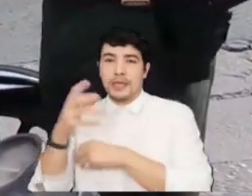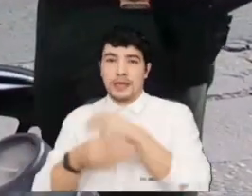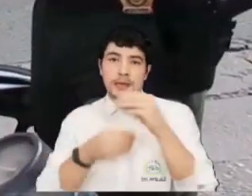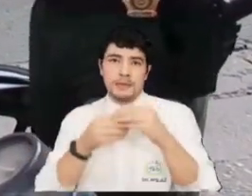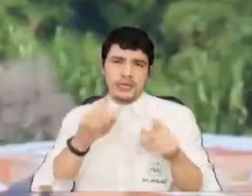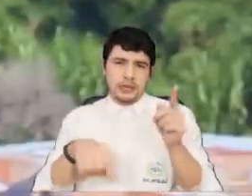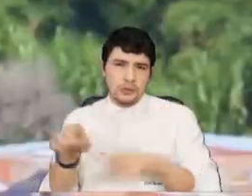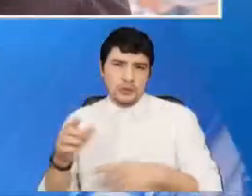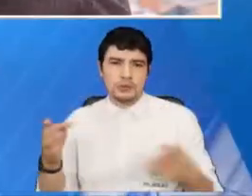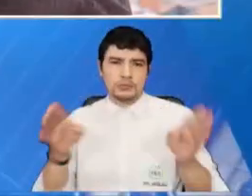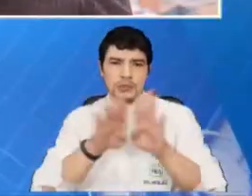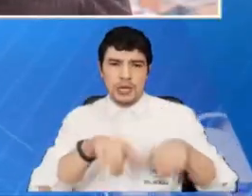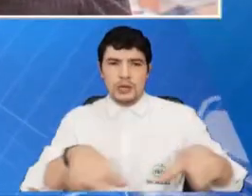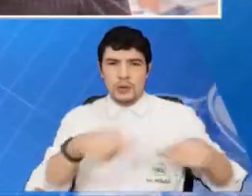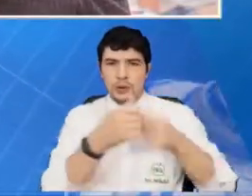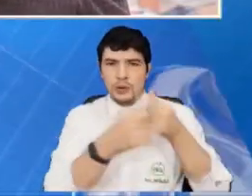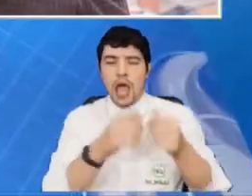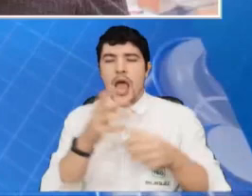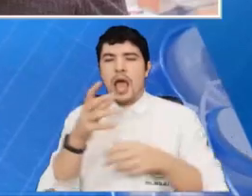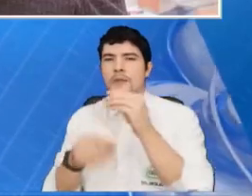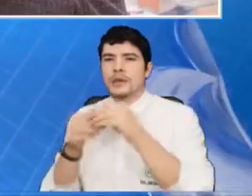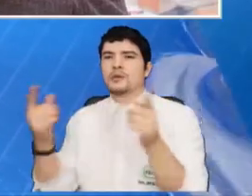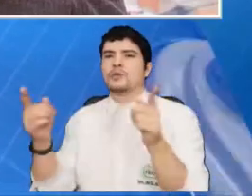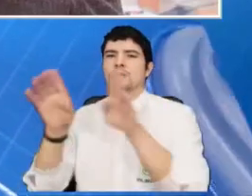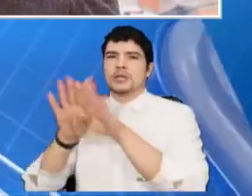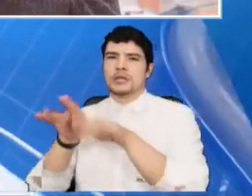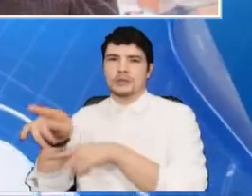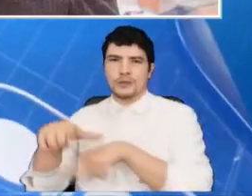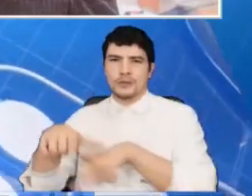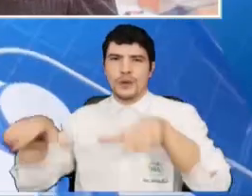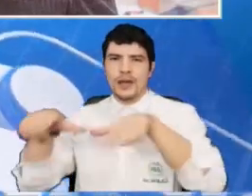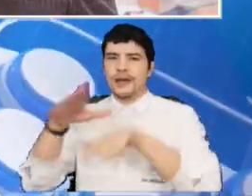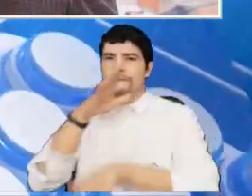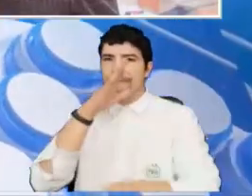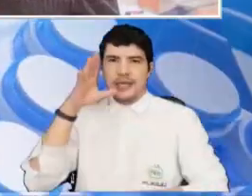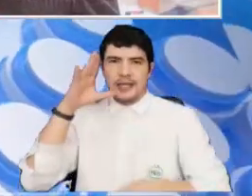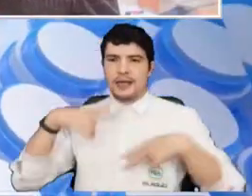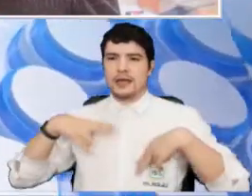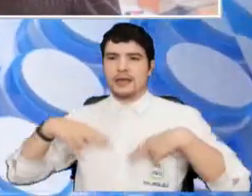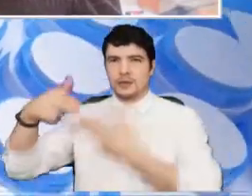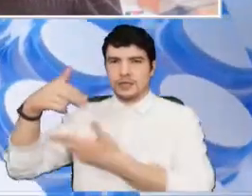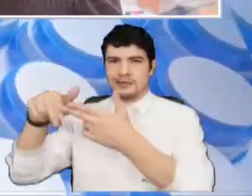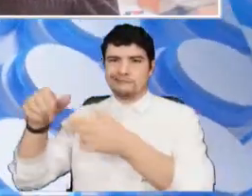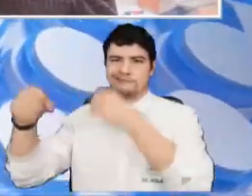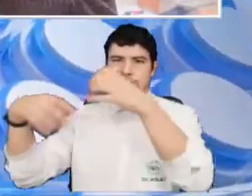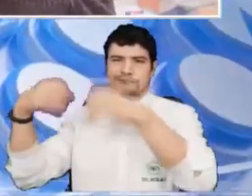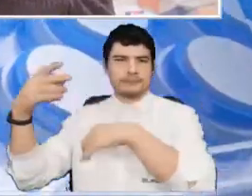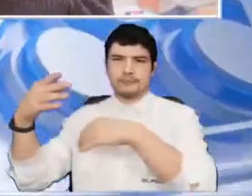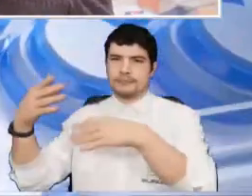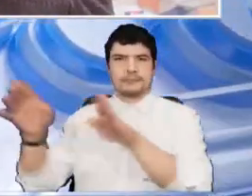finca turística. Esa ha sido toda la información desde el municipio de Ocaña. Tatiana García para Oriente Noticias, estamos informando.